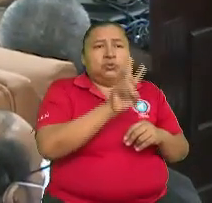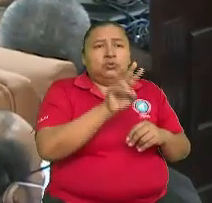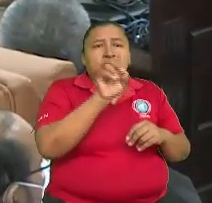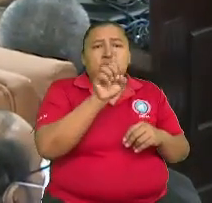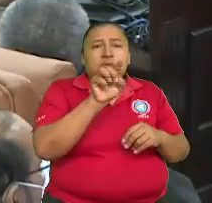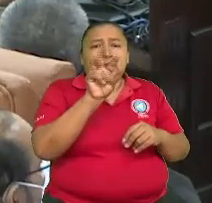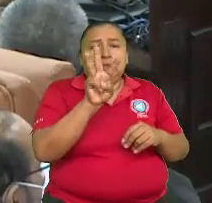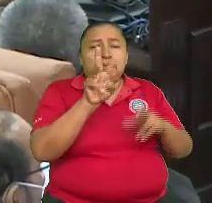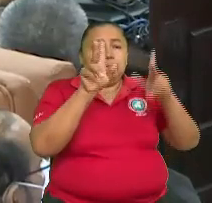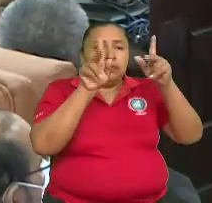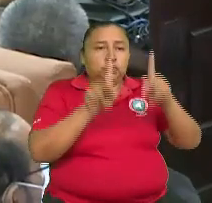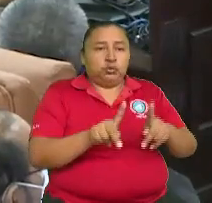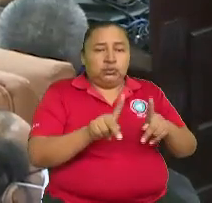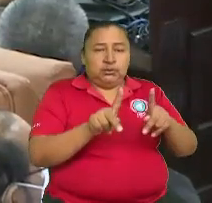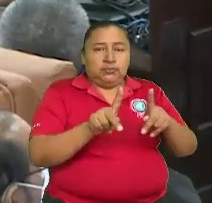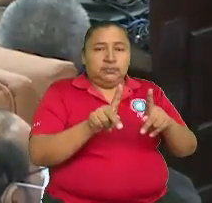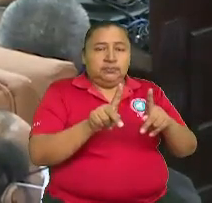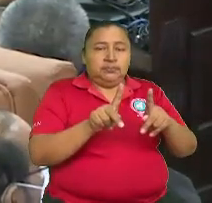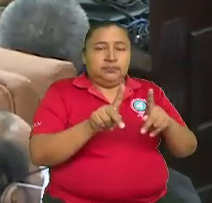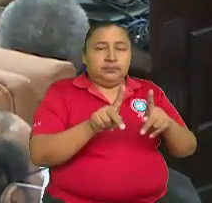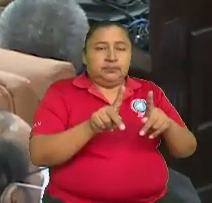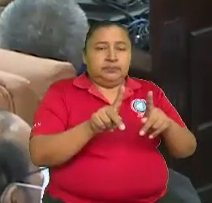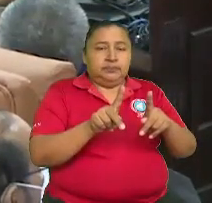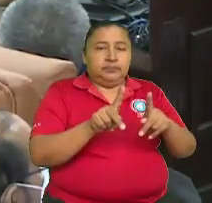213 casos